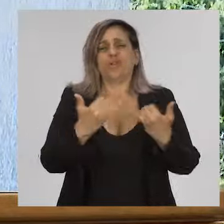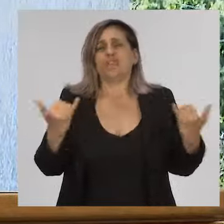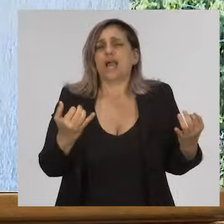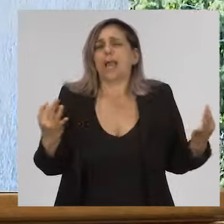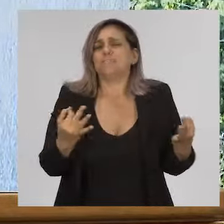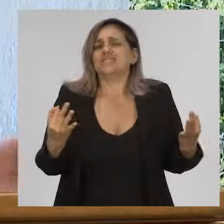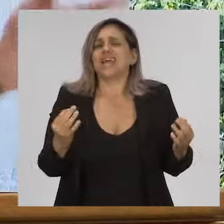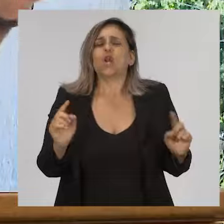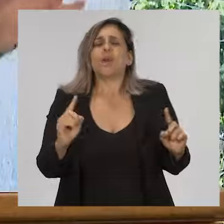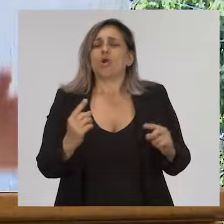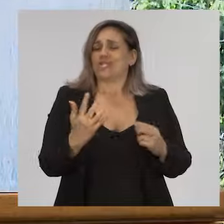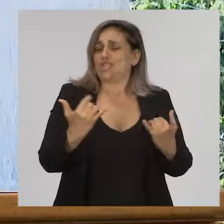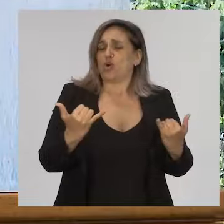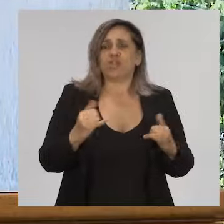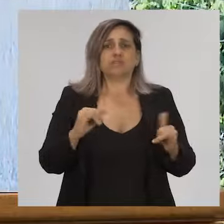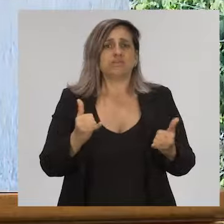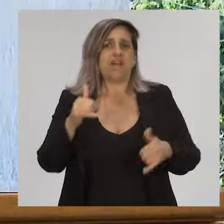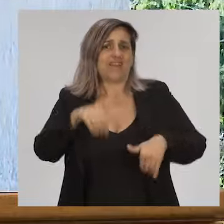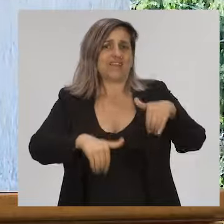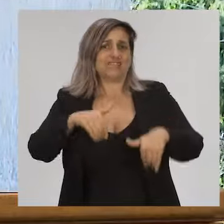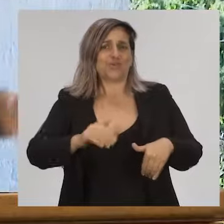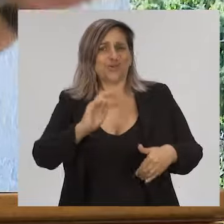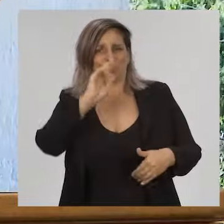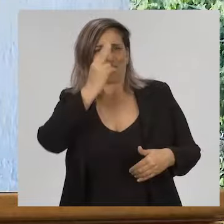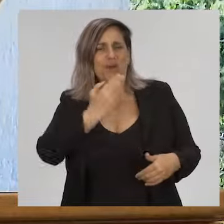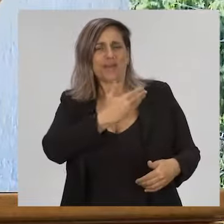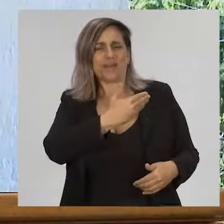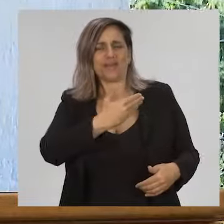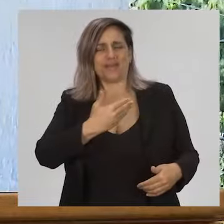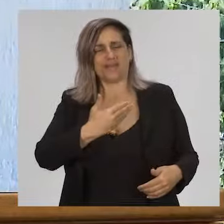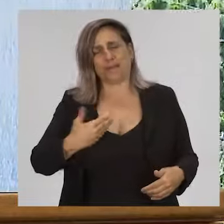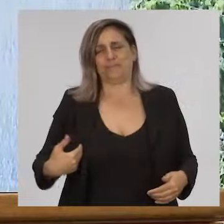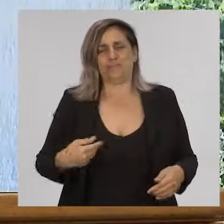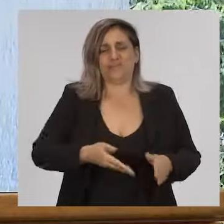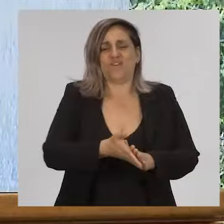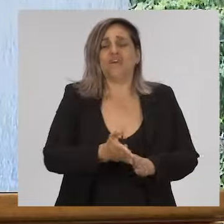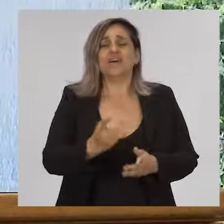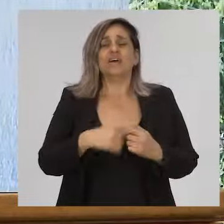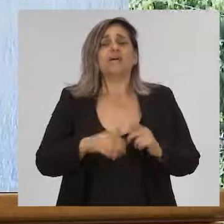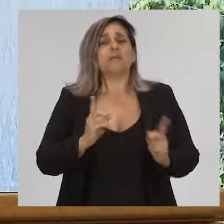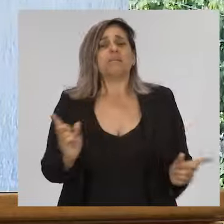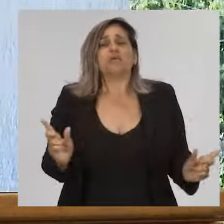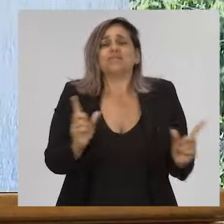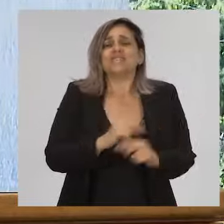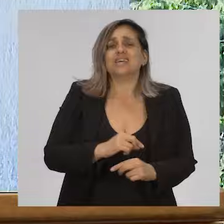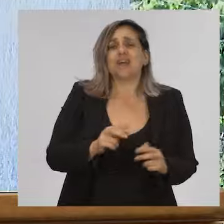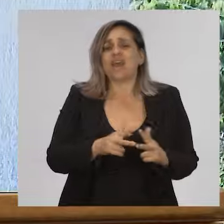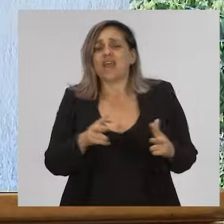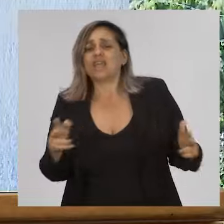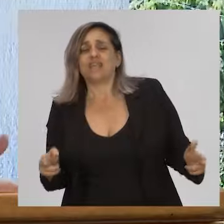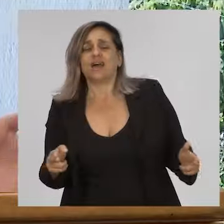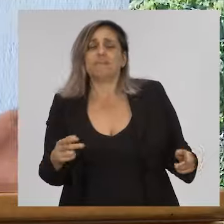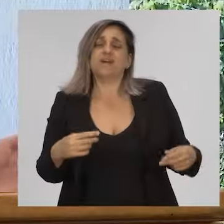particularmente distintos, no solo porque estamos 5 días en la elección, sino porque uno empieza a cerrar ciclos